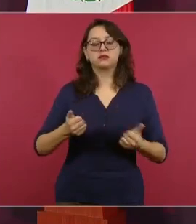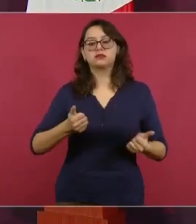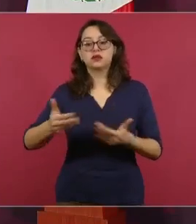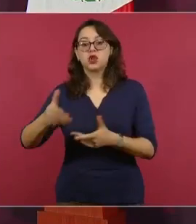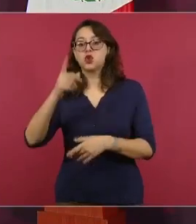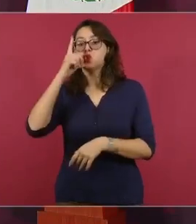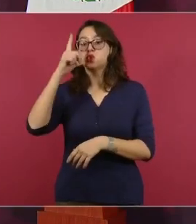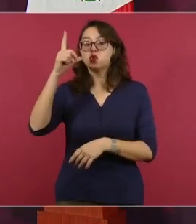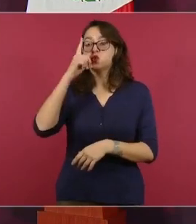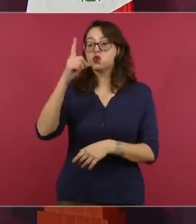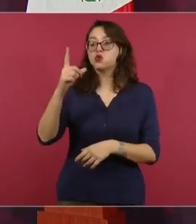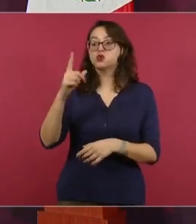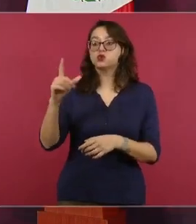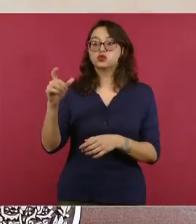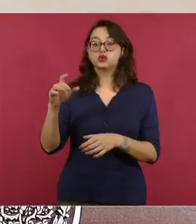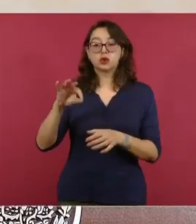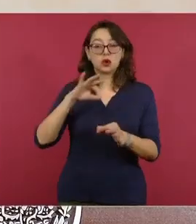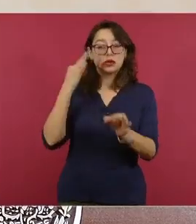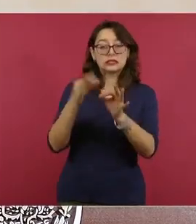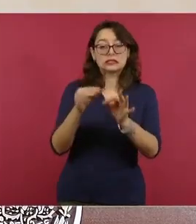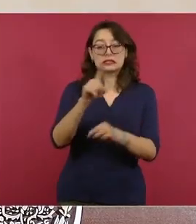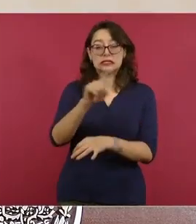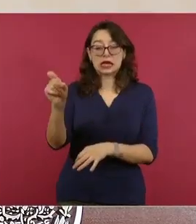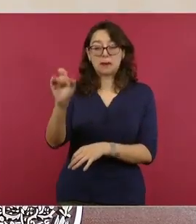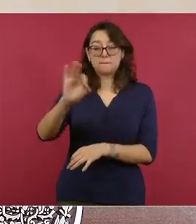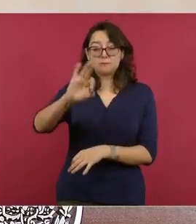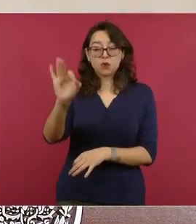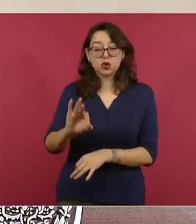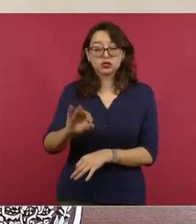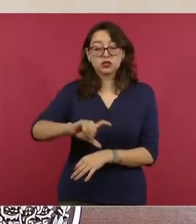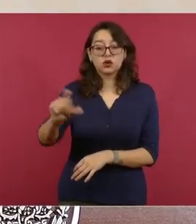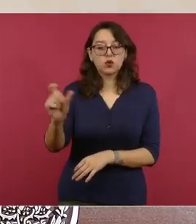restablece completo, pero ya están. Y